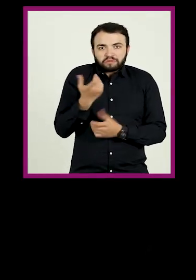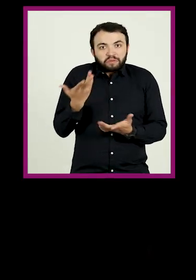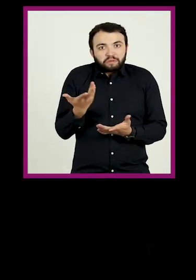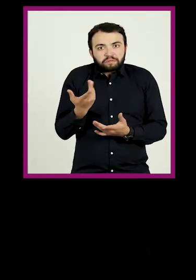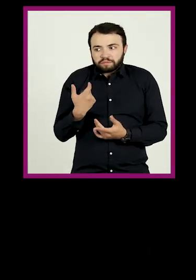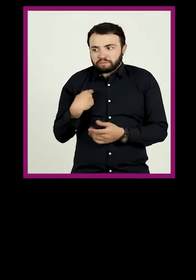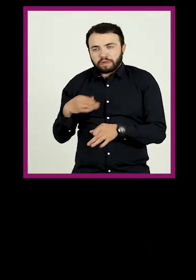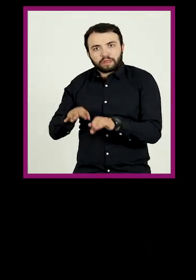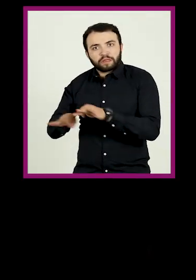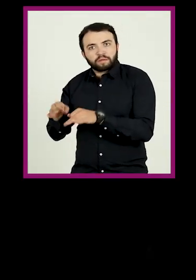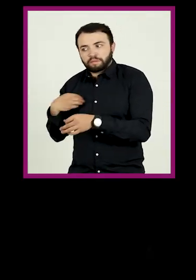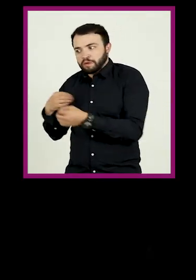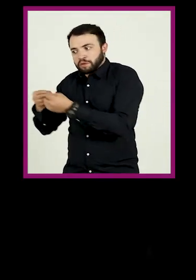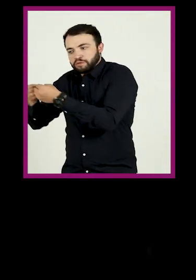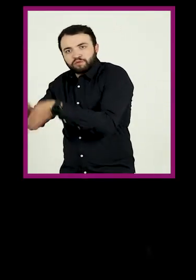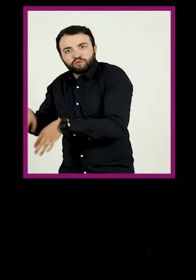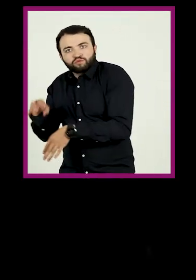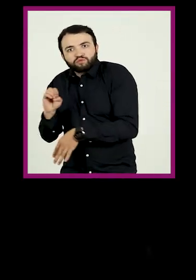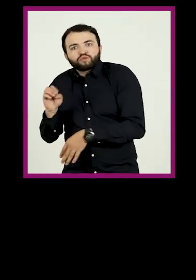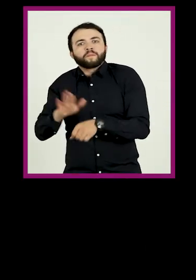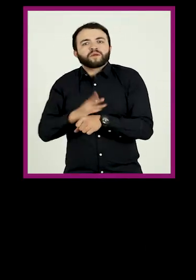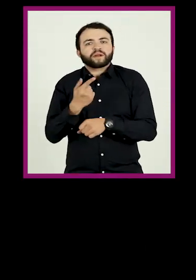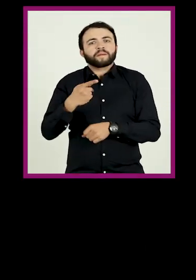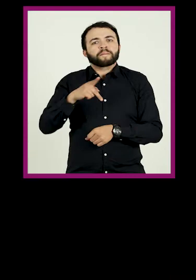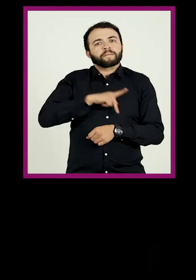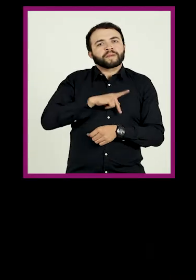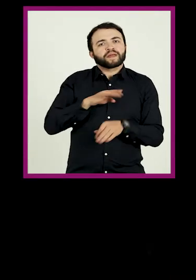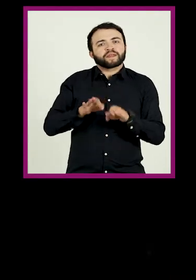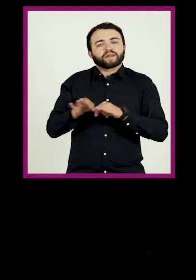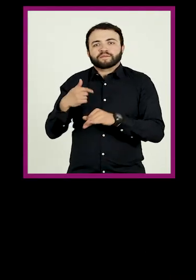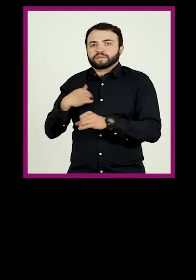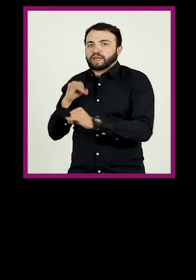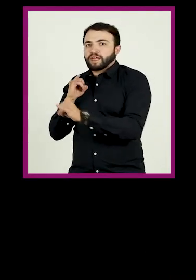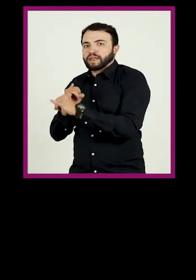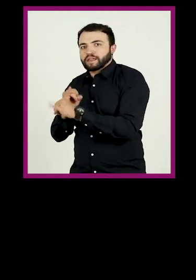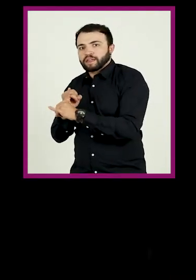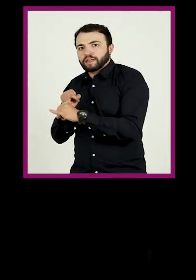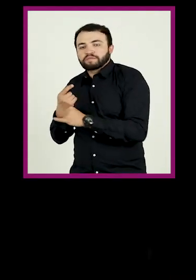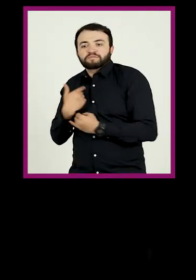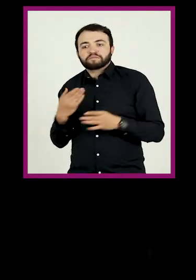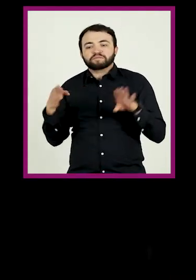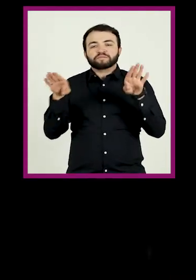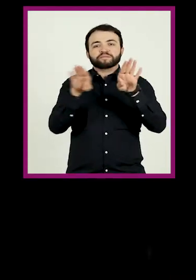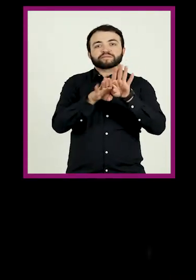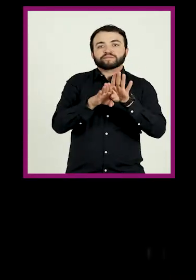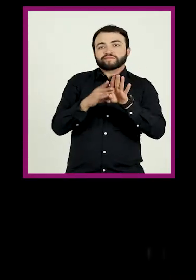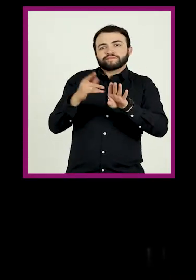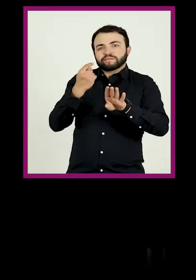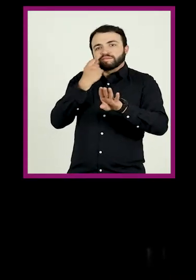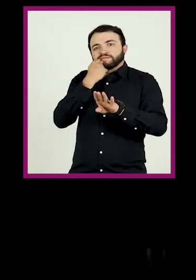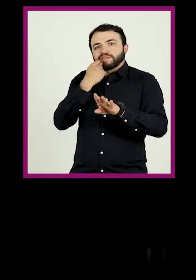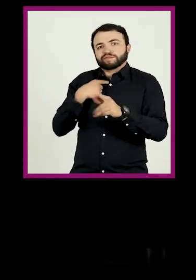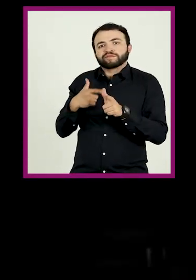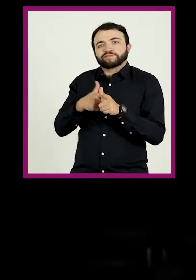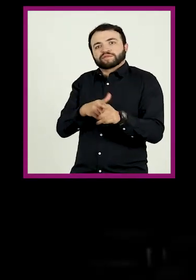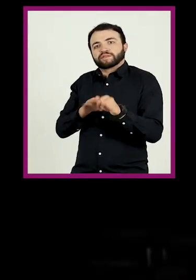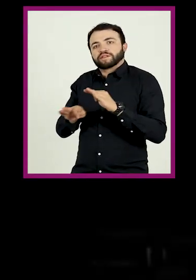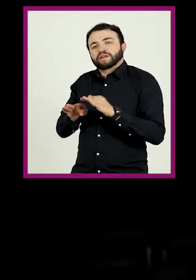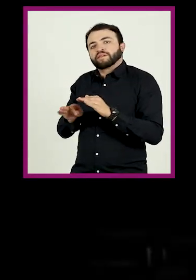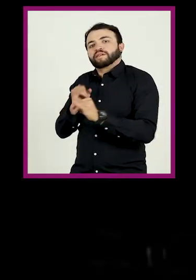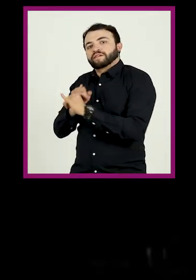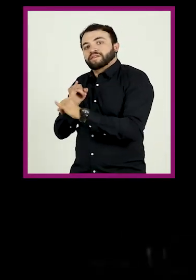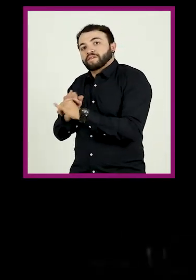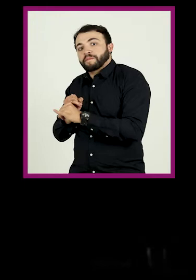he perdido mi trabajo que se lleva a cabo por internet, lo cual me ha ayudado a adaptarme al encierro